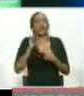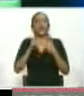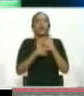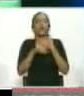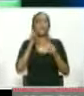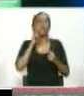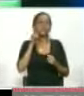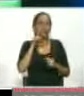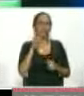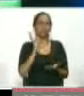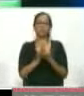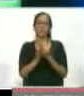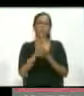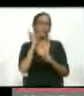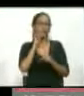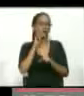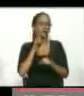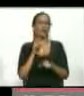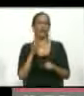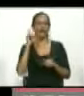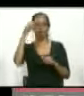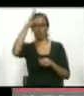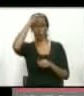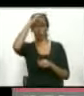mucho siempre en un teatro